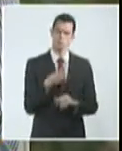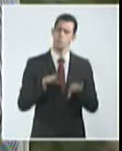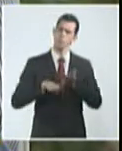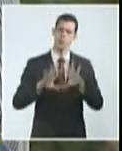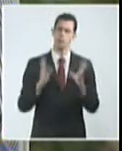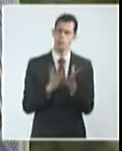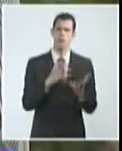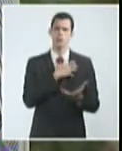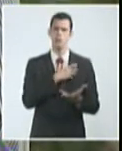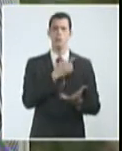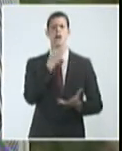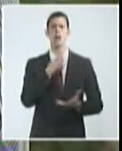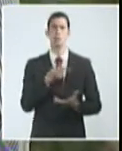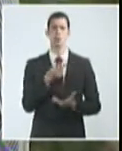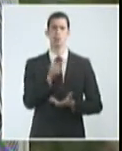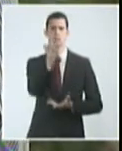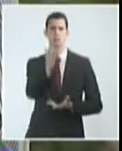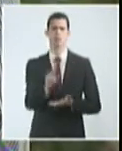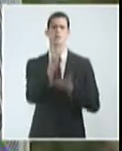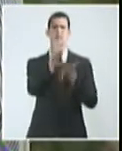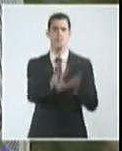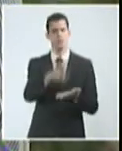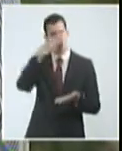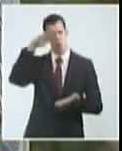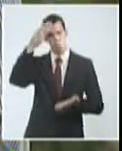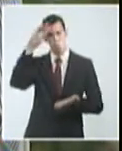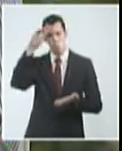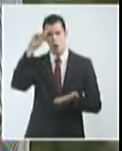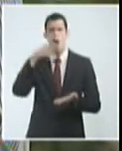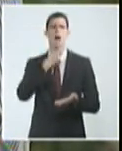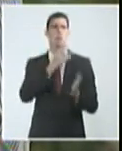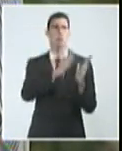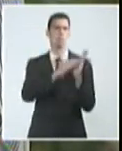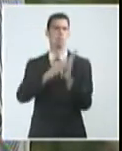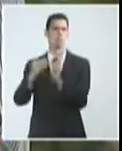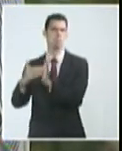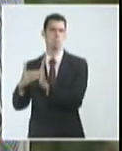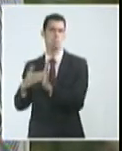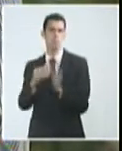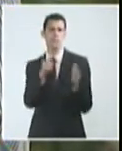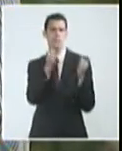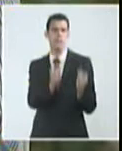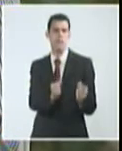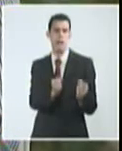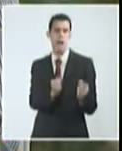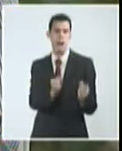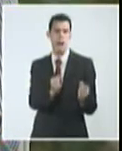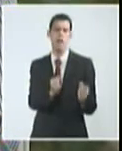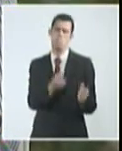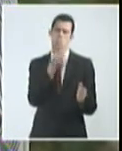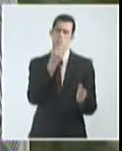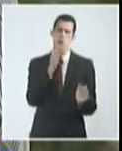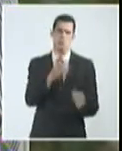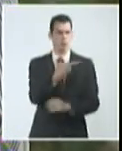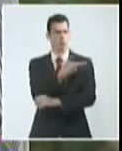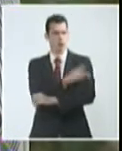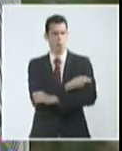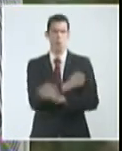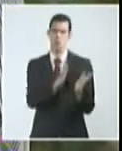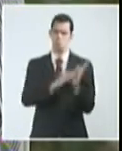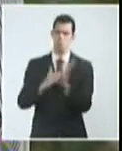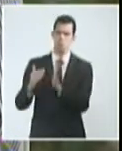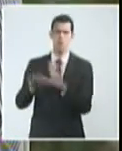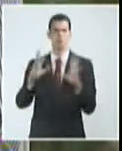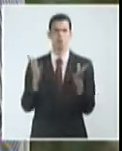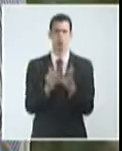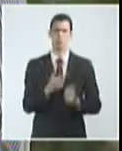o para el visitante que llega a Cuba con un tiempo prolongado y se quiera vacunar en Cuba, tendrá todo el seguimiento para completar todo el esquema.